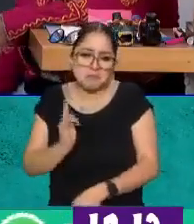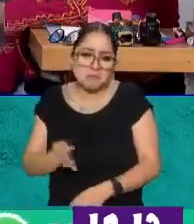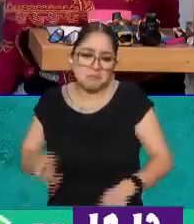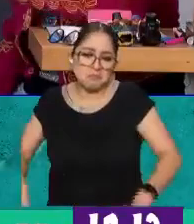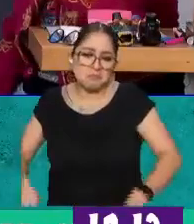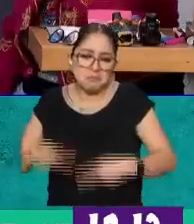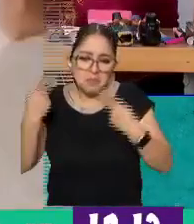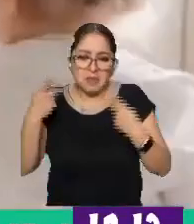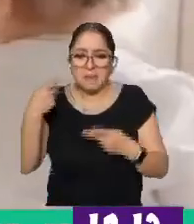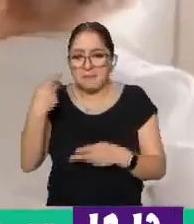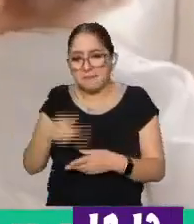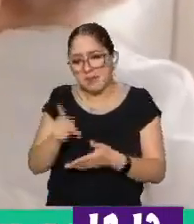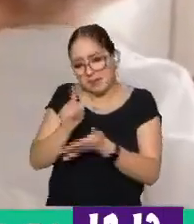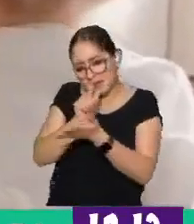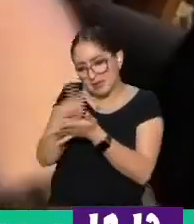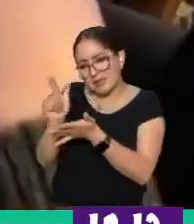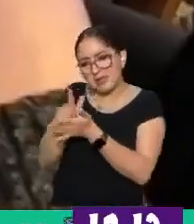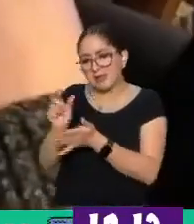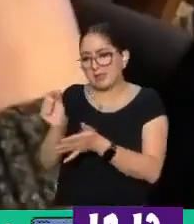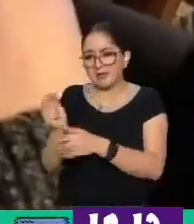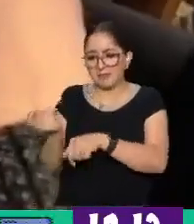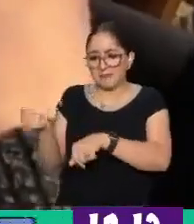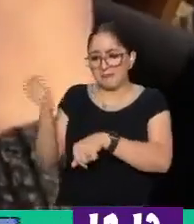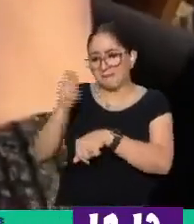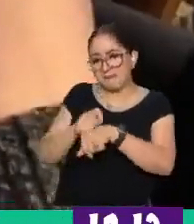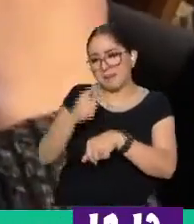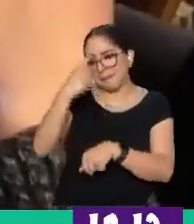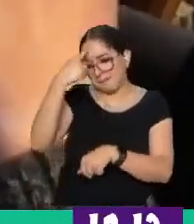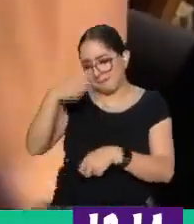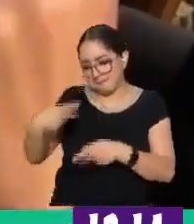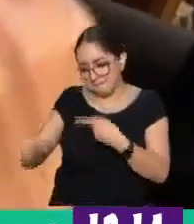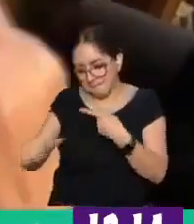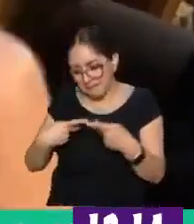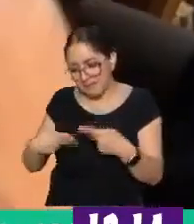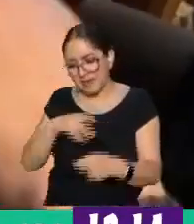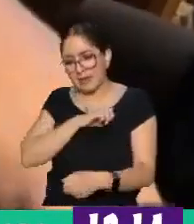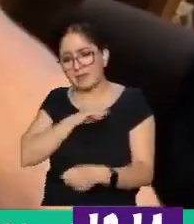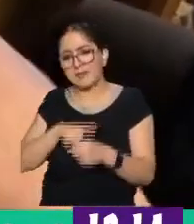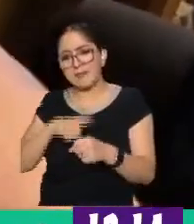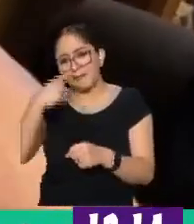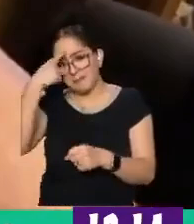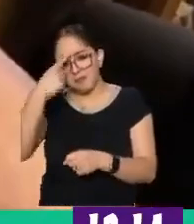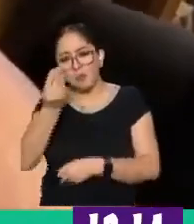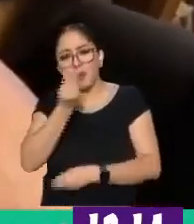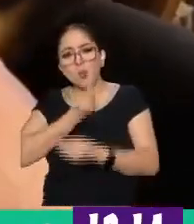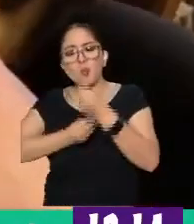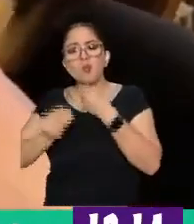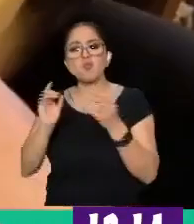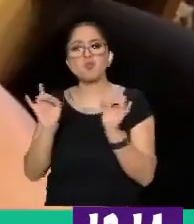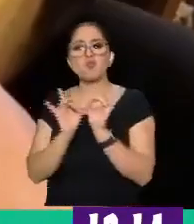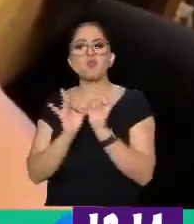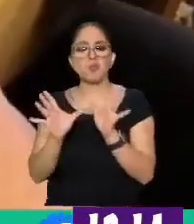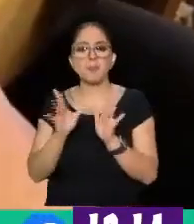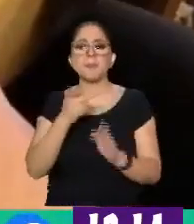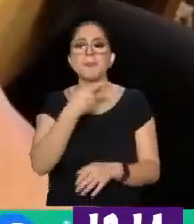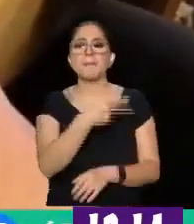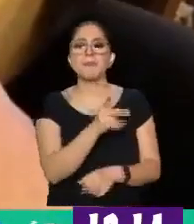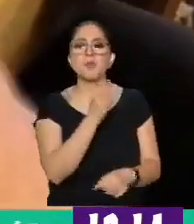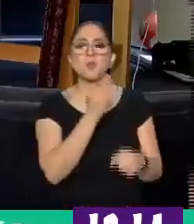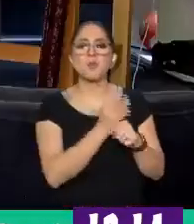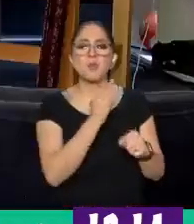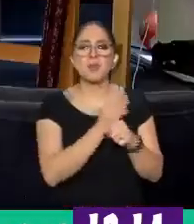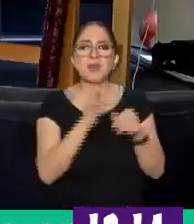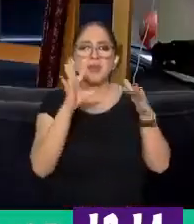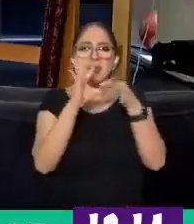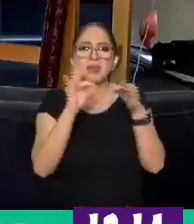lo limpian, les quitan el aguijón y llevan su preparación especial para que no corren riesgos. Oye, Rafita, platícanos del glutamato monosódico. A